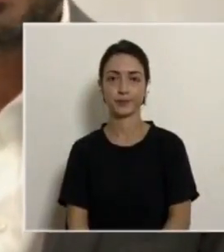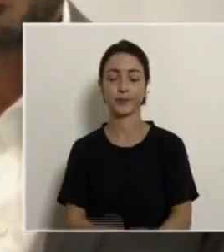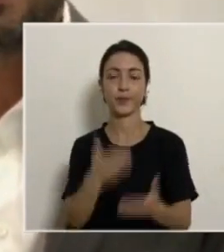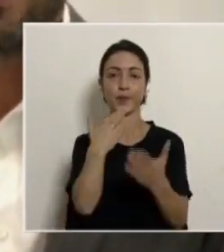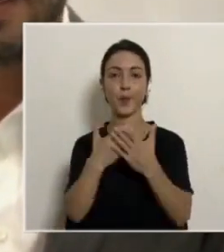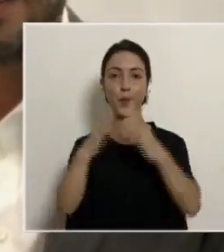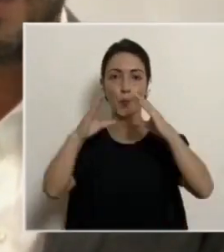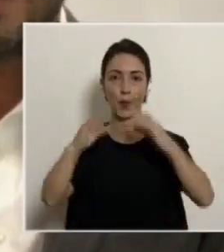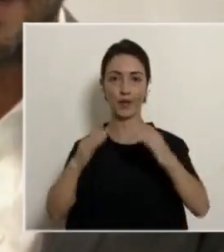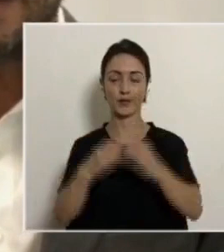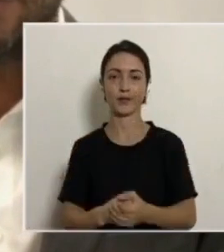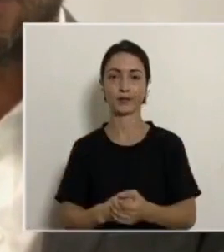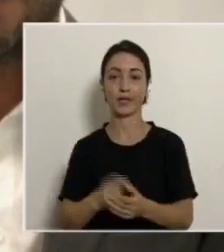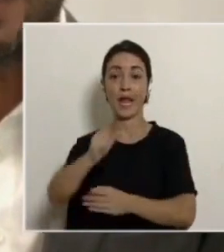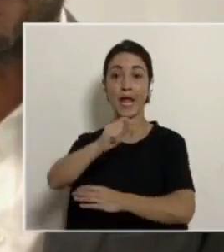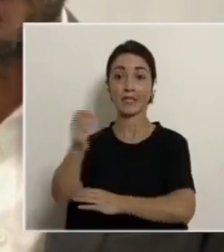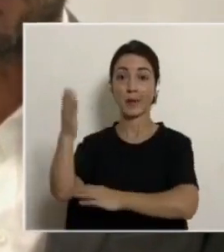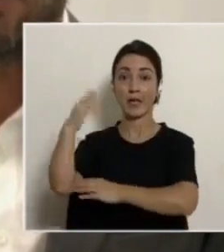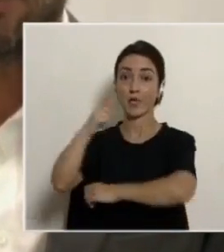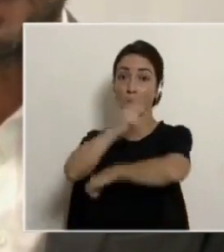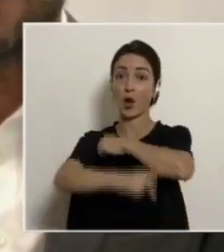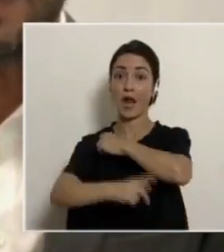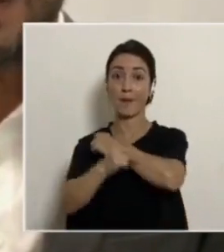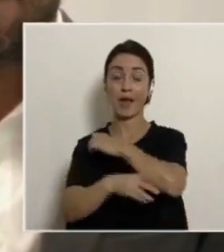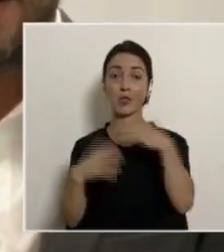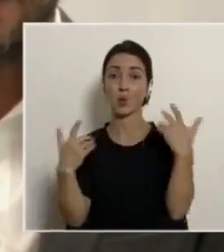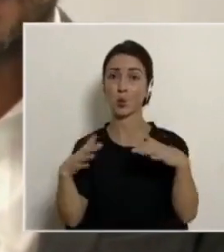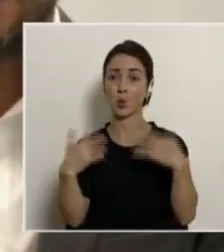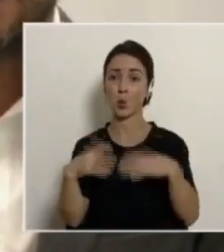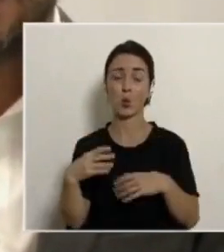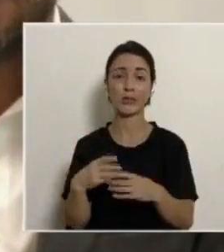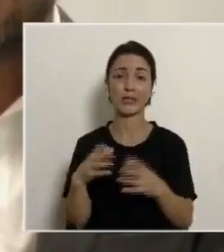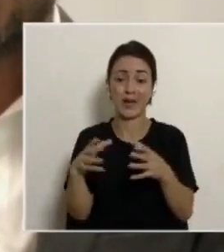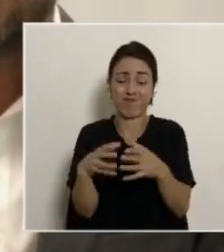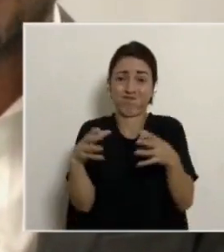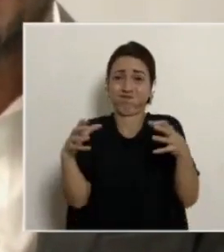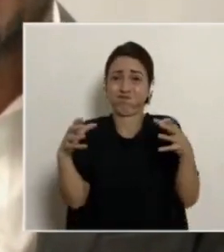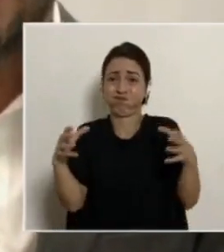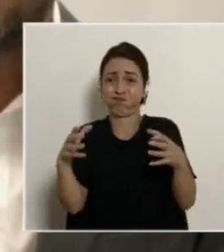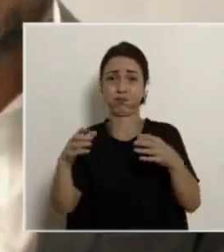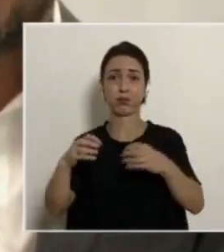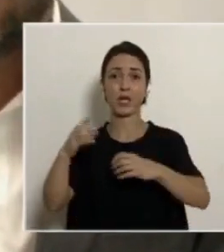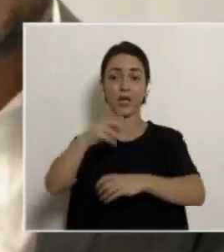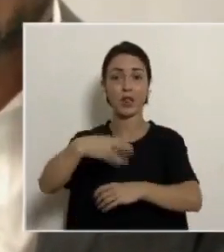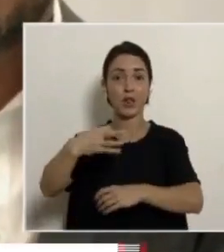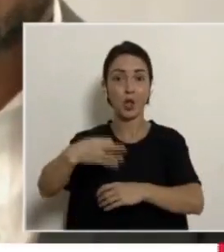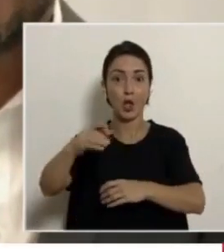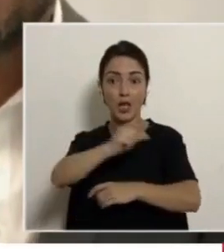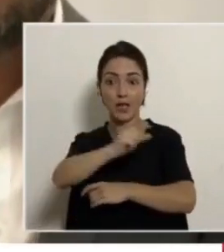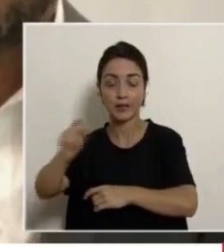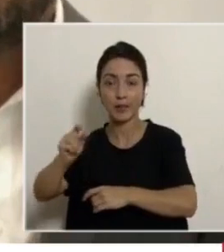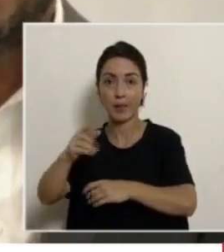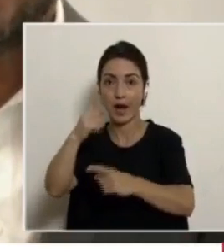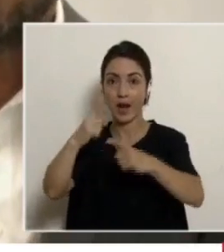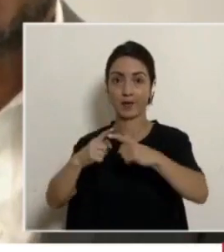Buenas tardes. La semana anterior el país registró cifras alarmantes en cada uno de sus días de casos de COVID.